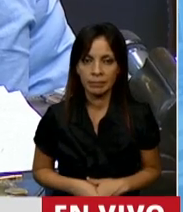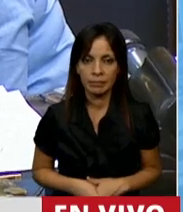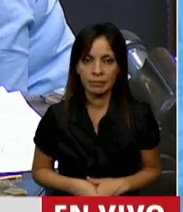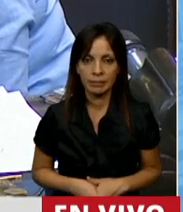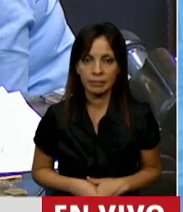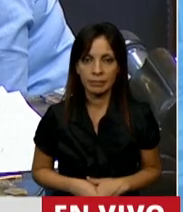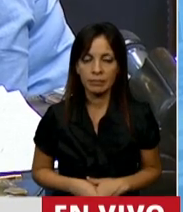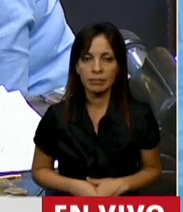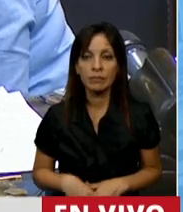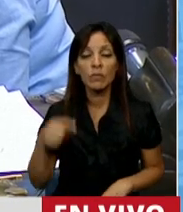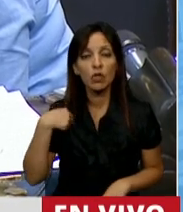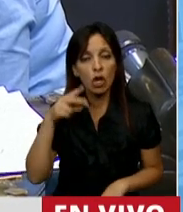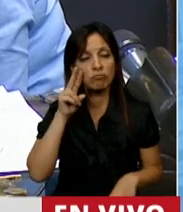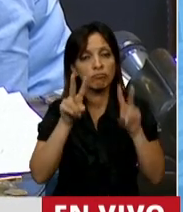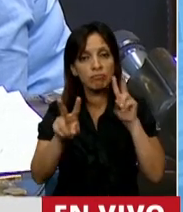He escuchado acá